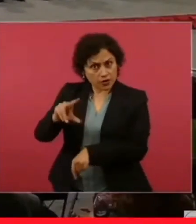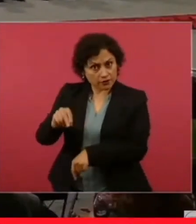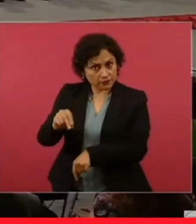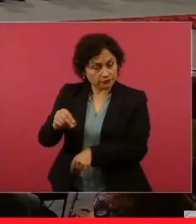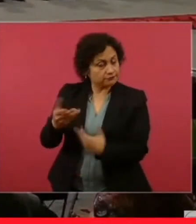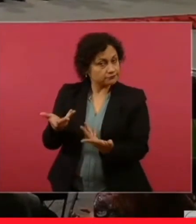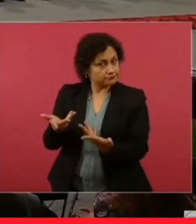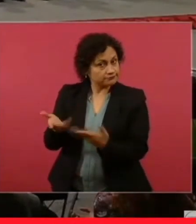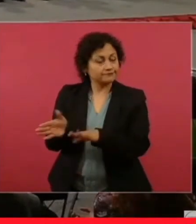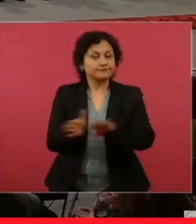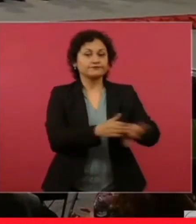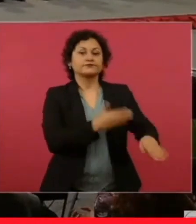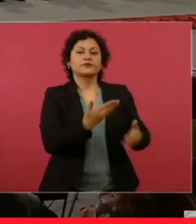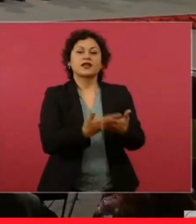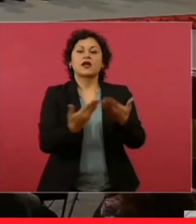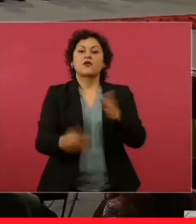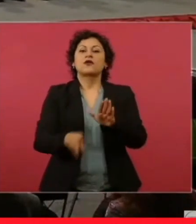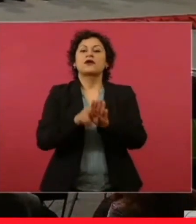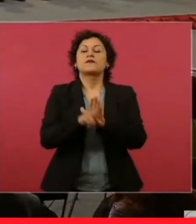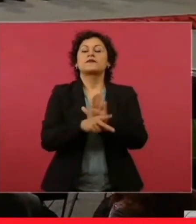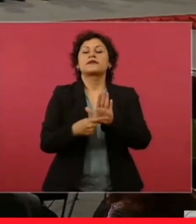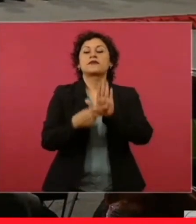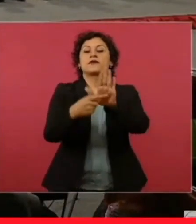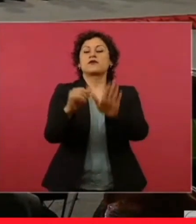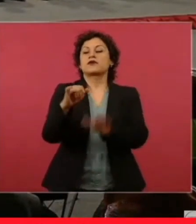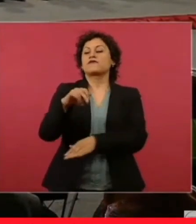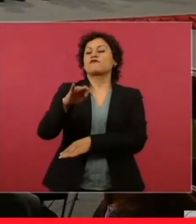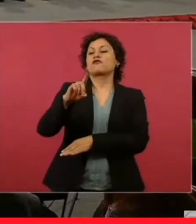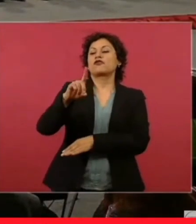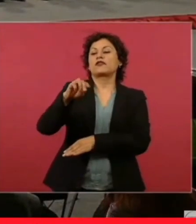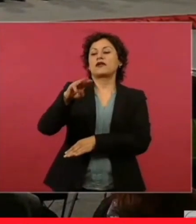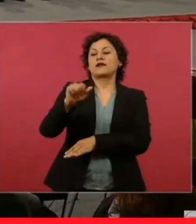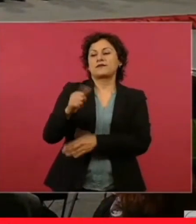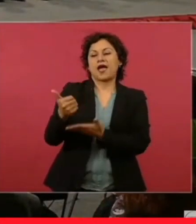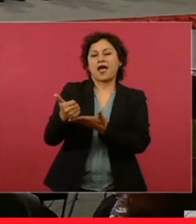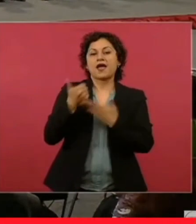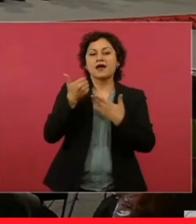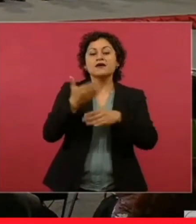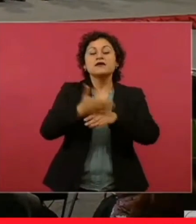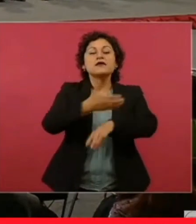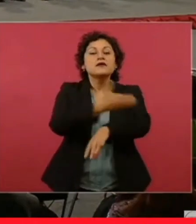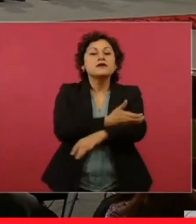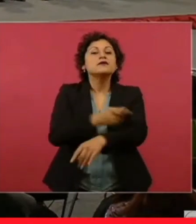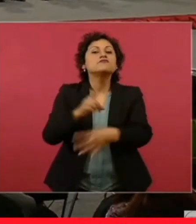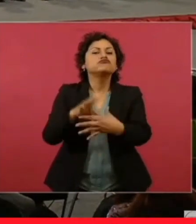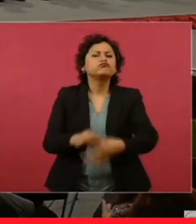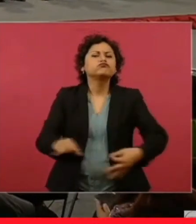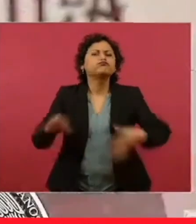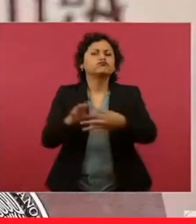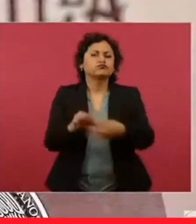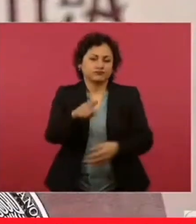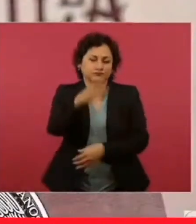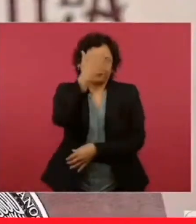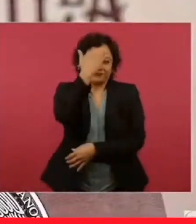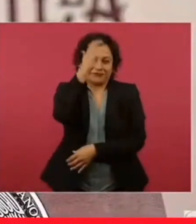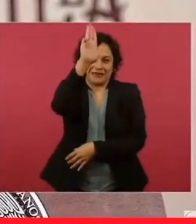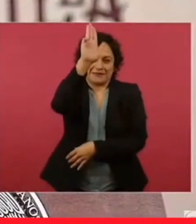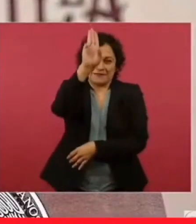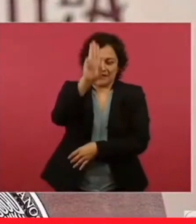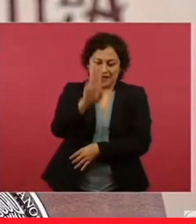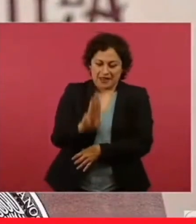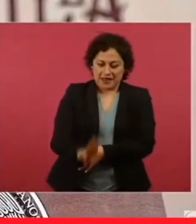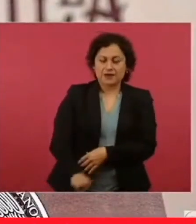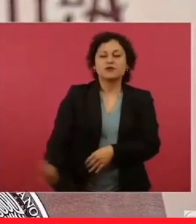presentarles el video de Infodemia, la colaboración de Infodemia que presentamos los miércoles